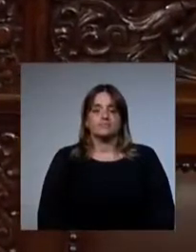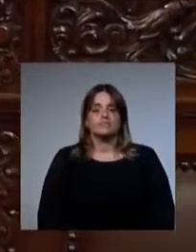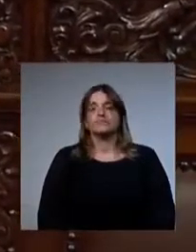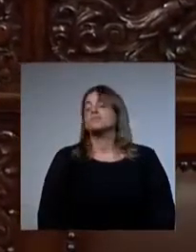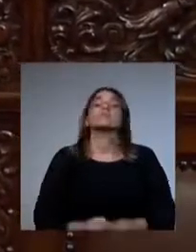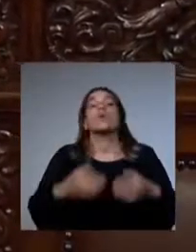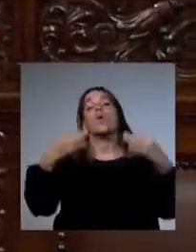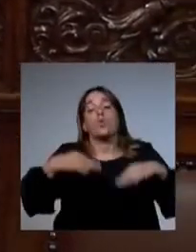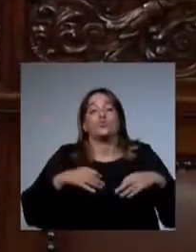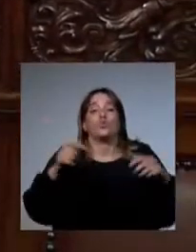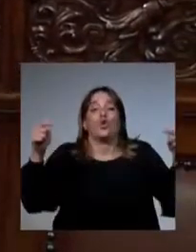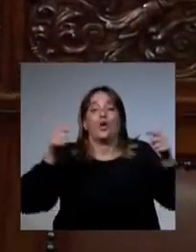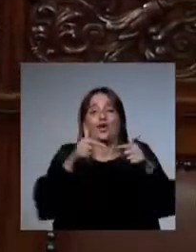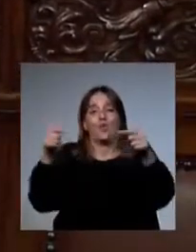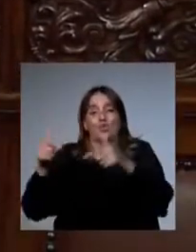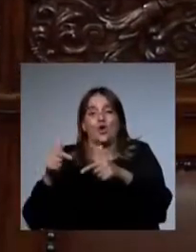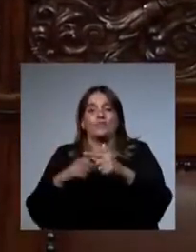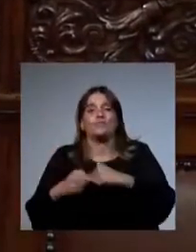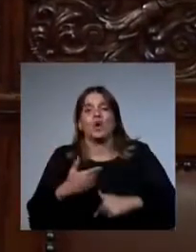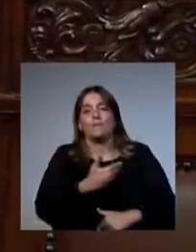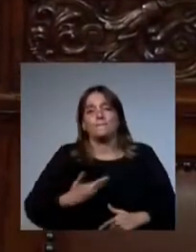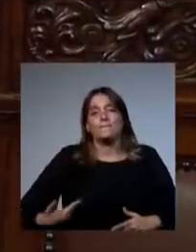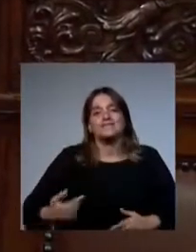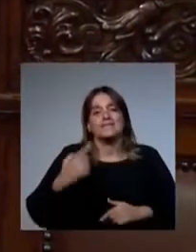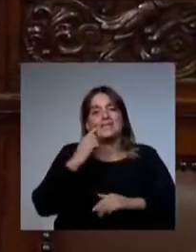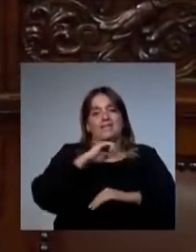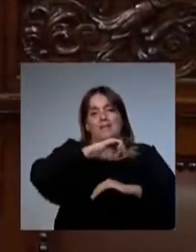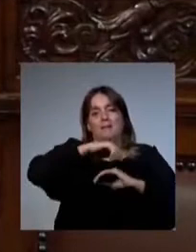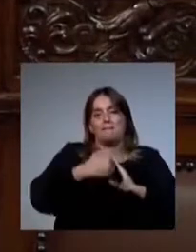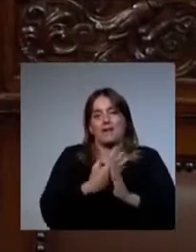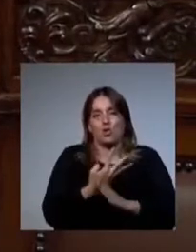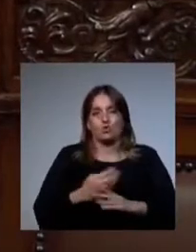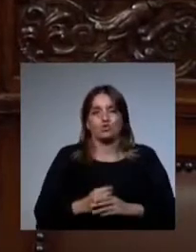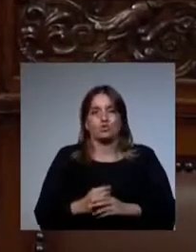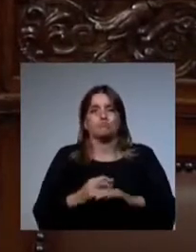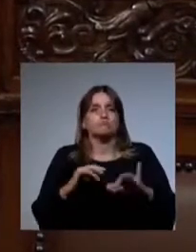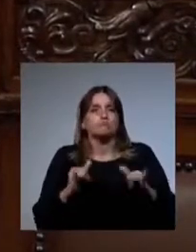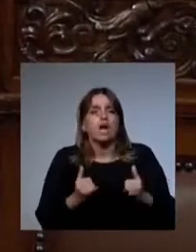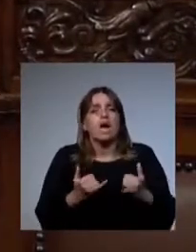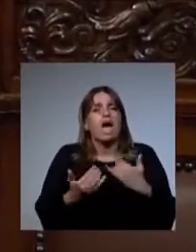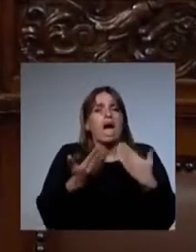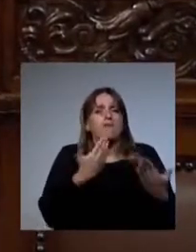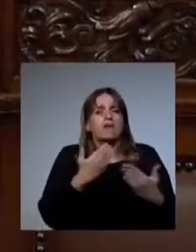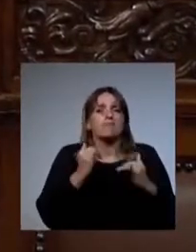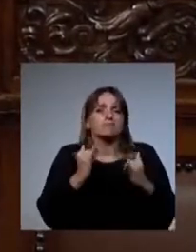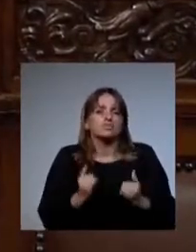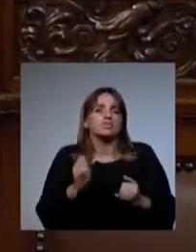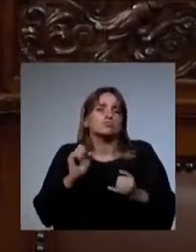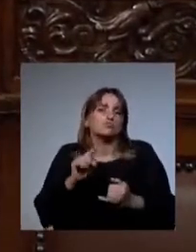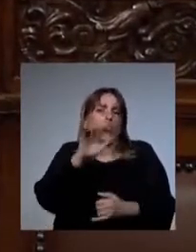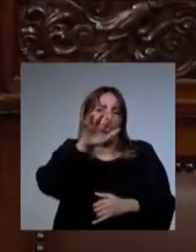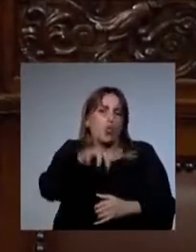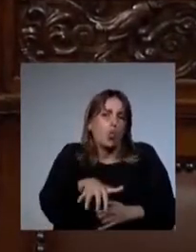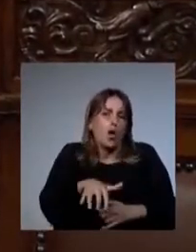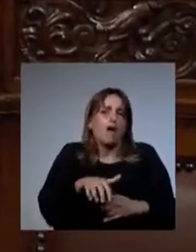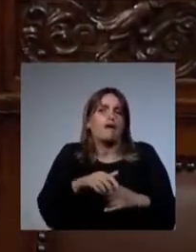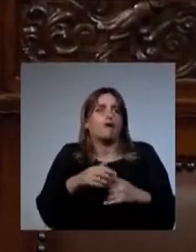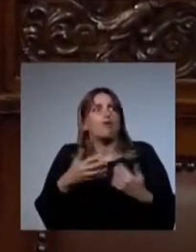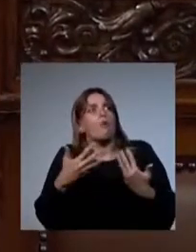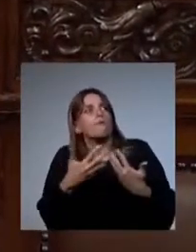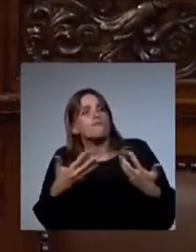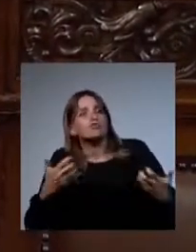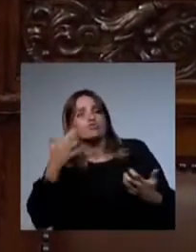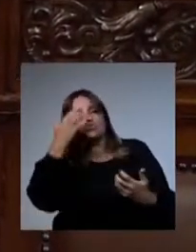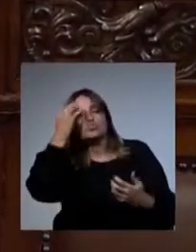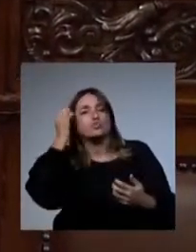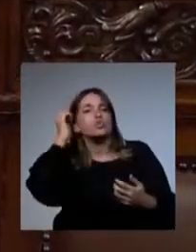En estas reuniones con los presidentes del Mercosur se habló de la infraestructura física. Yo creo